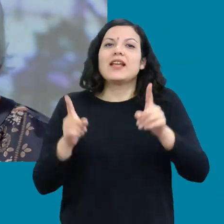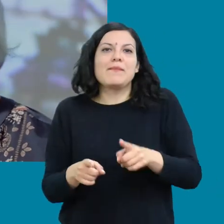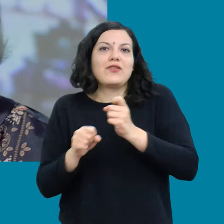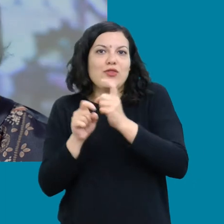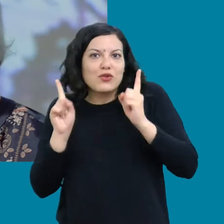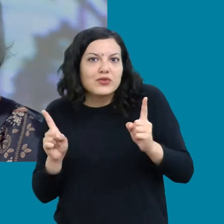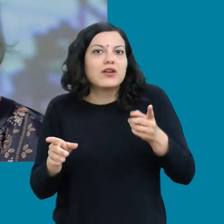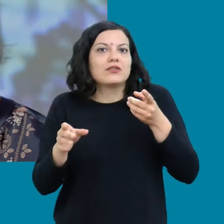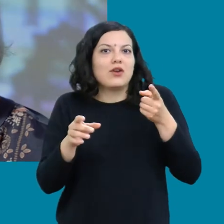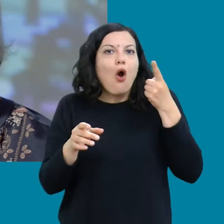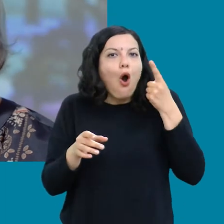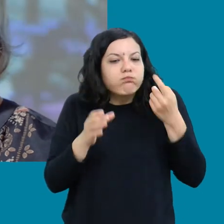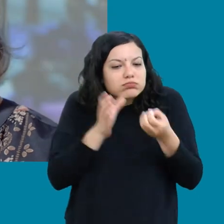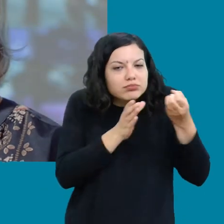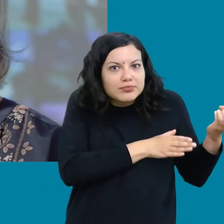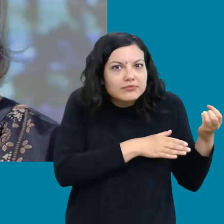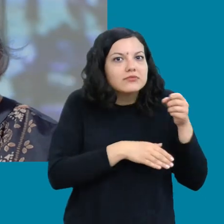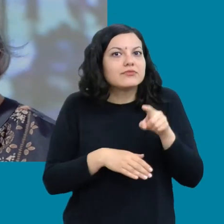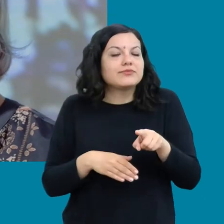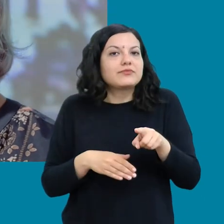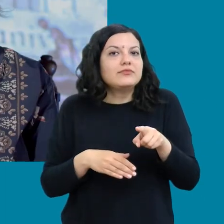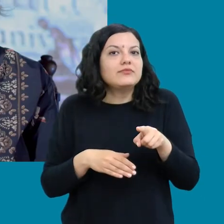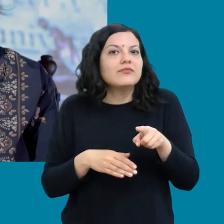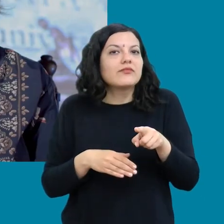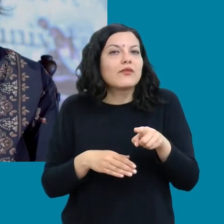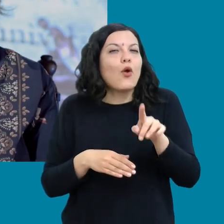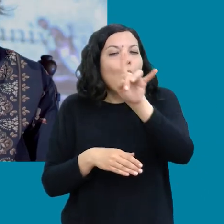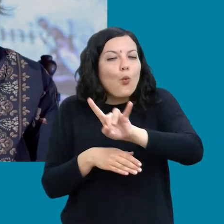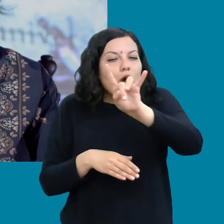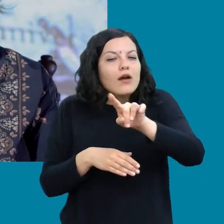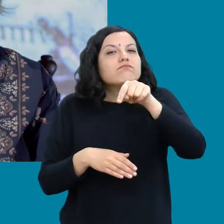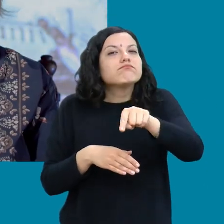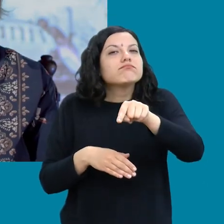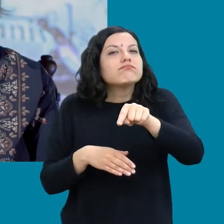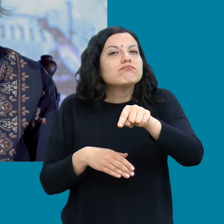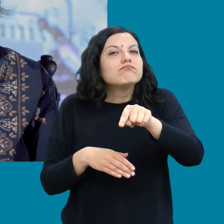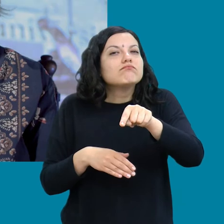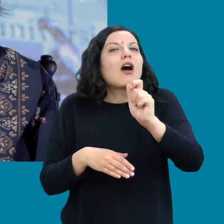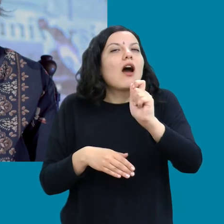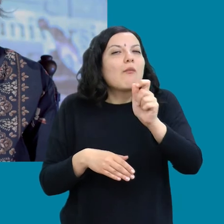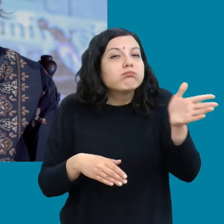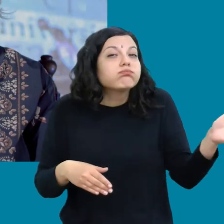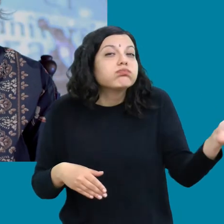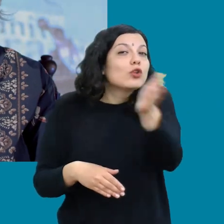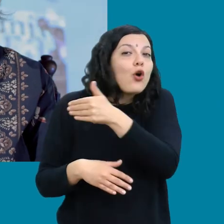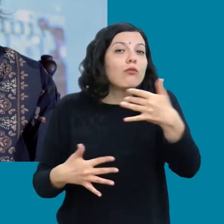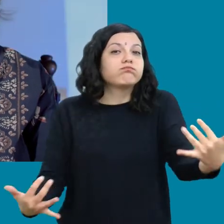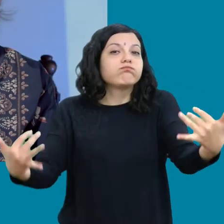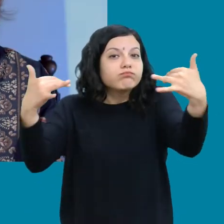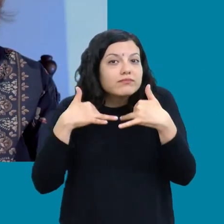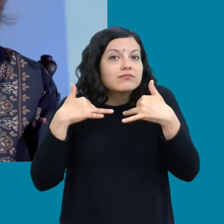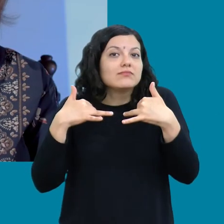y la producción de conocimiento. El hecho de una universidad para todos, o sea,